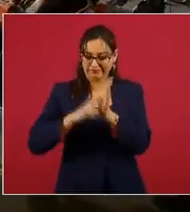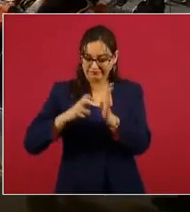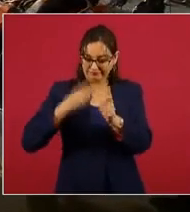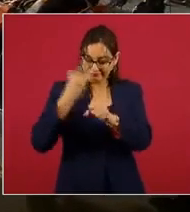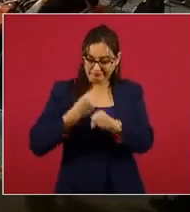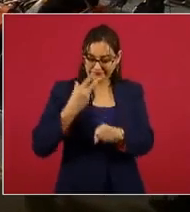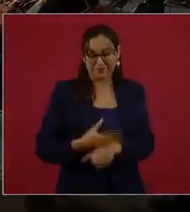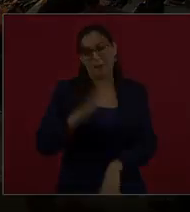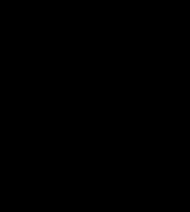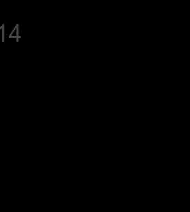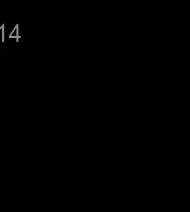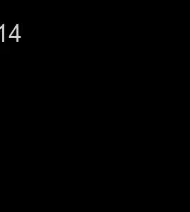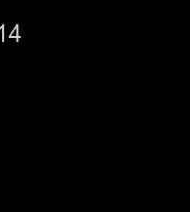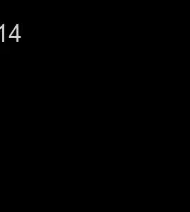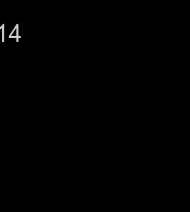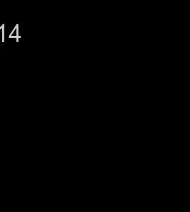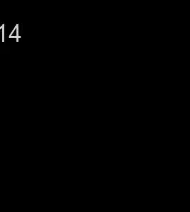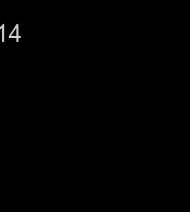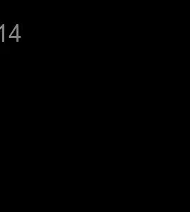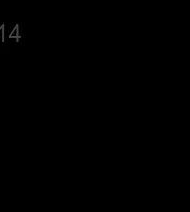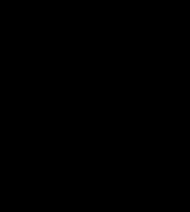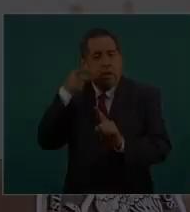Entonces empezaron a dominar.